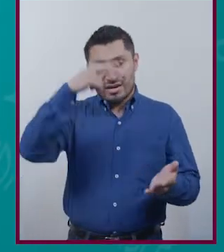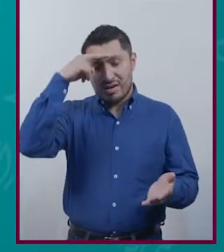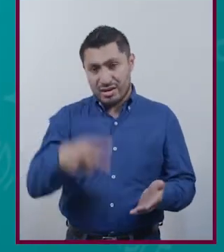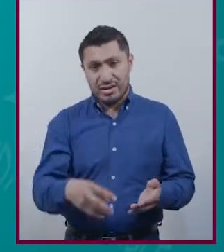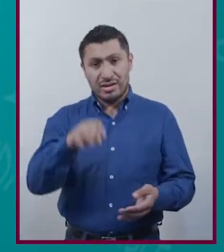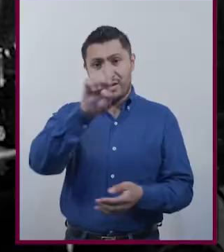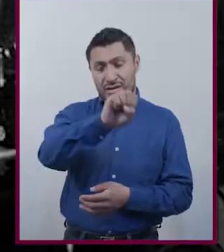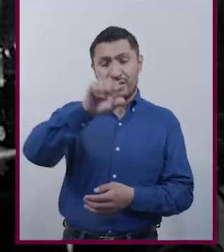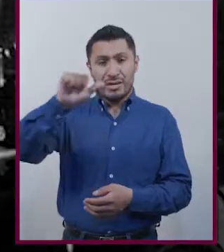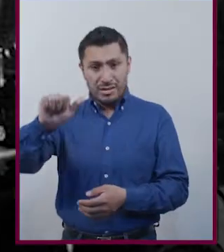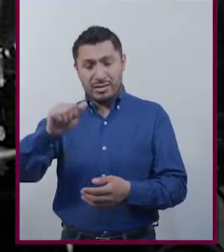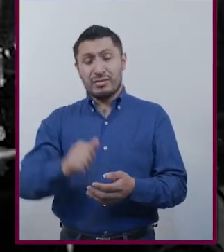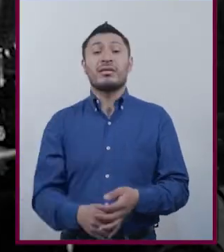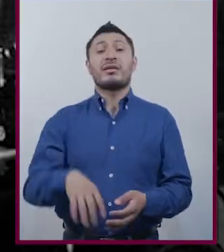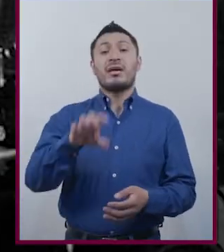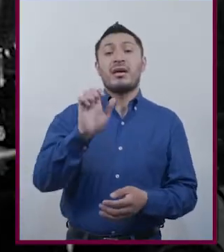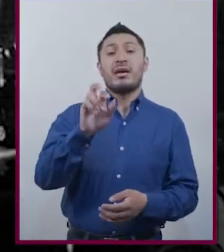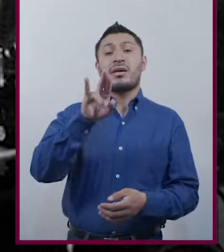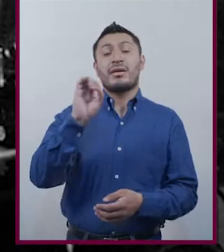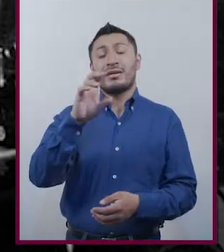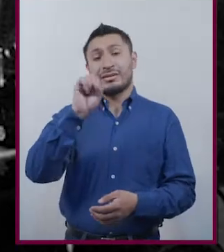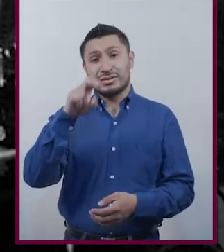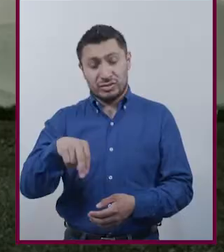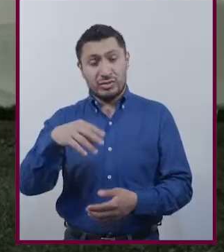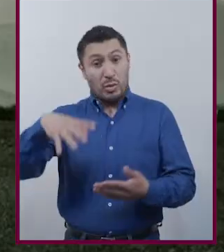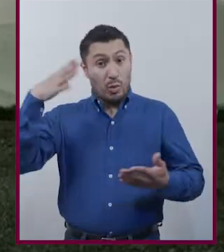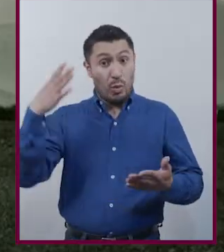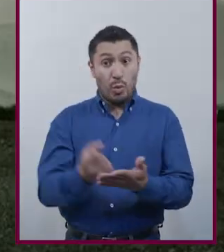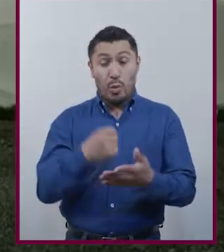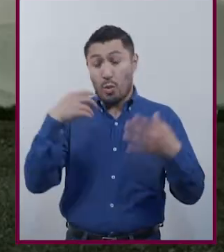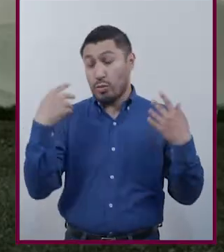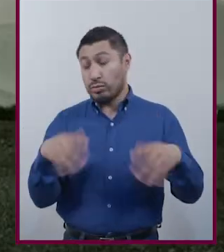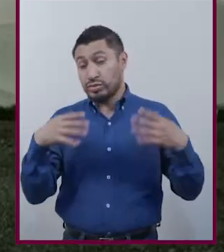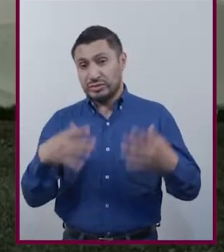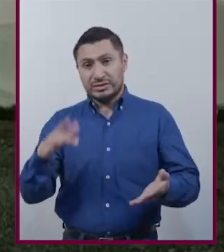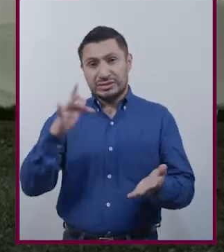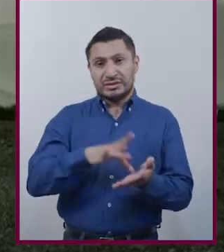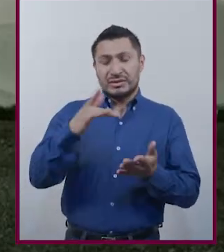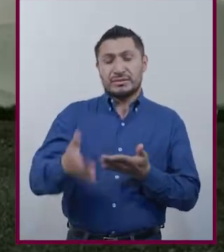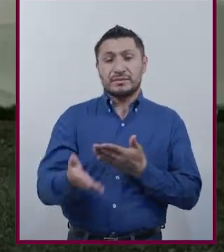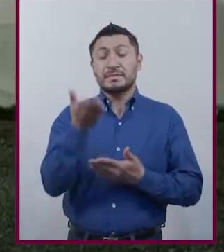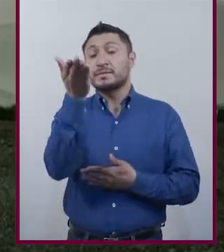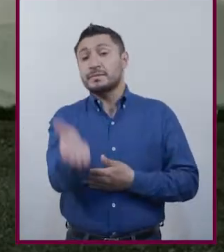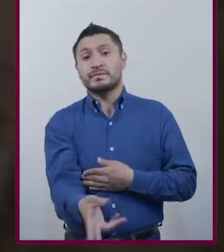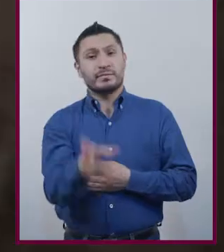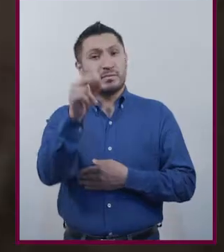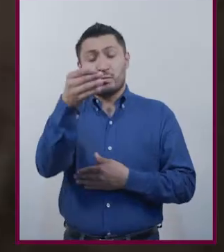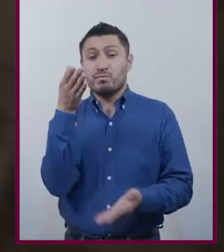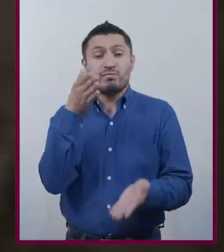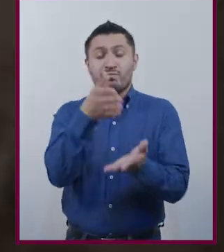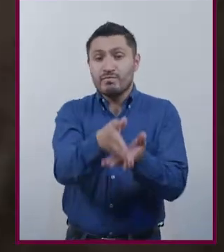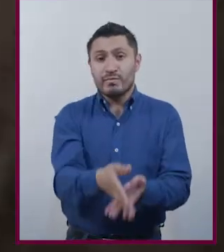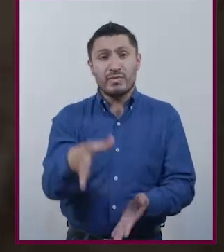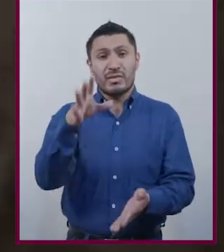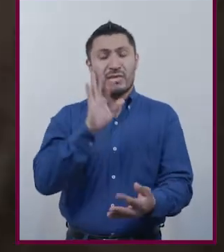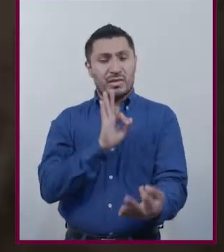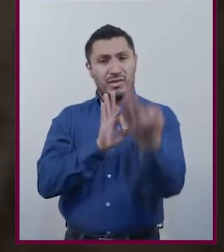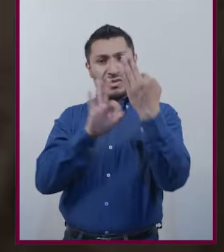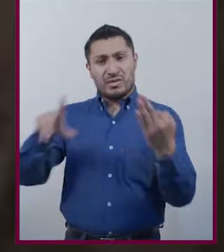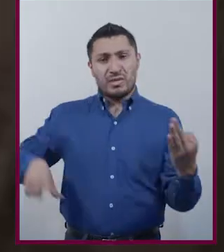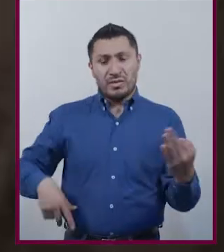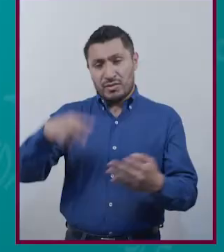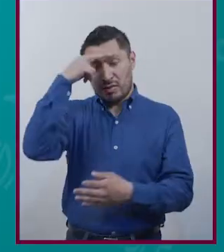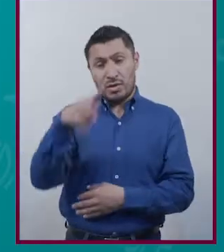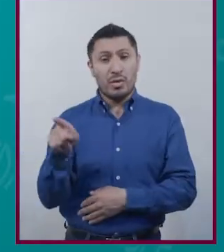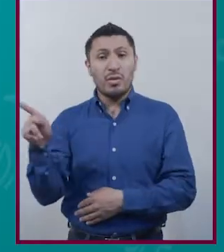Mexicana S.A. La Ericsson consiguió salvarse gracias a la solicitud de no intervención que hizo ante el gobierno mexicano